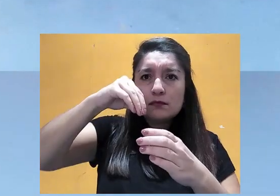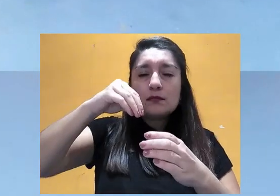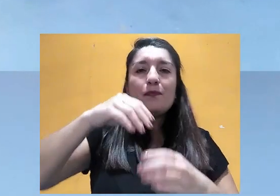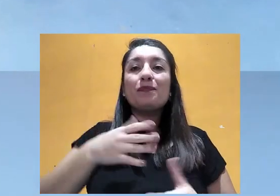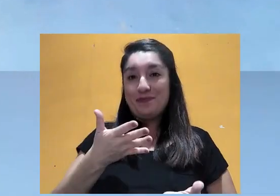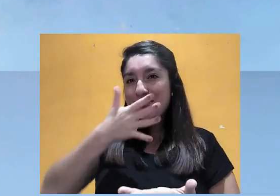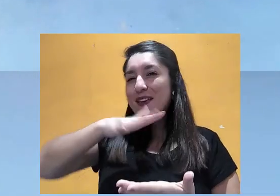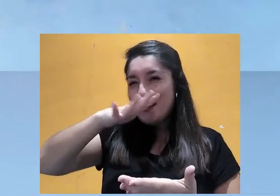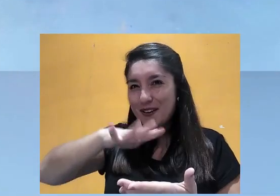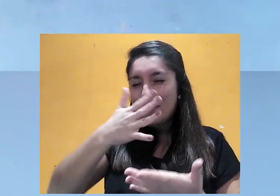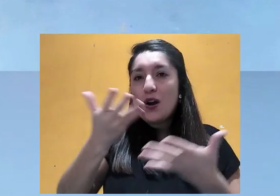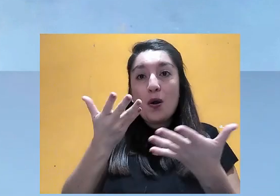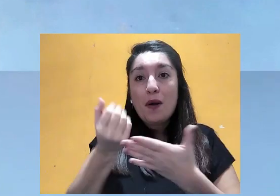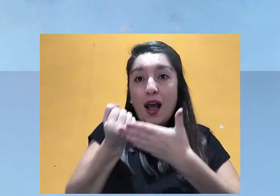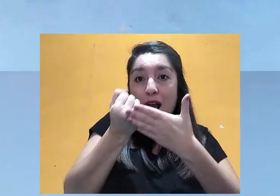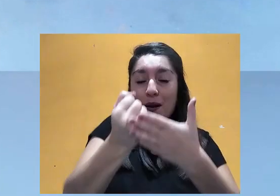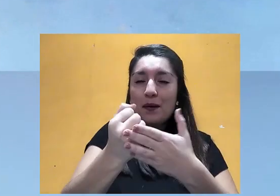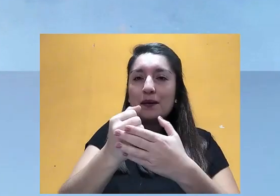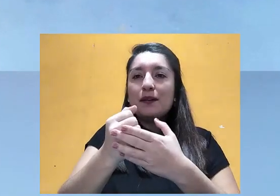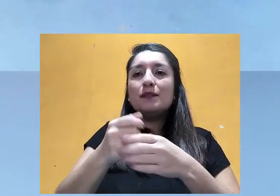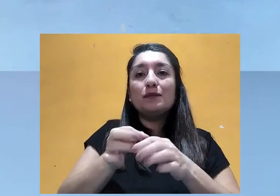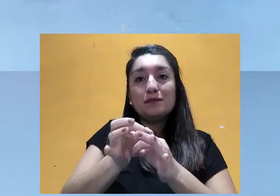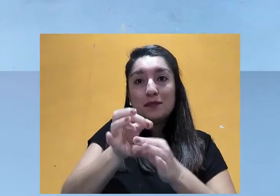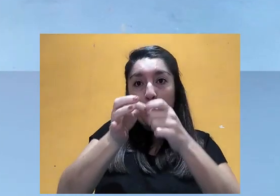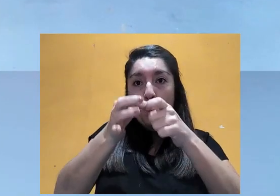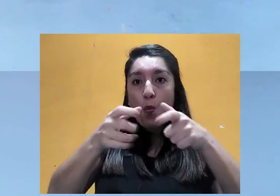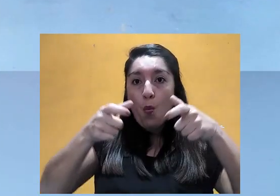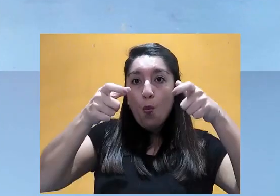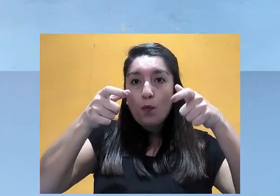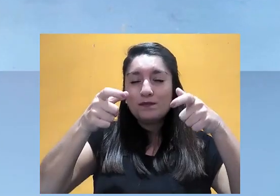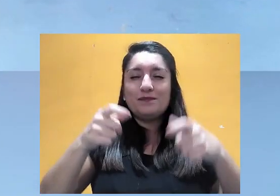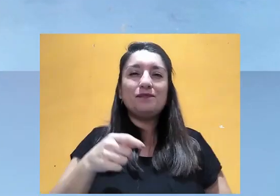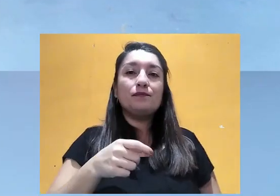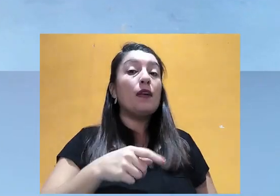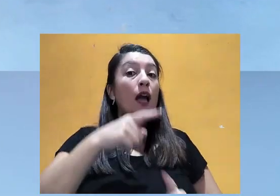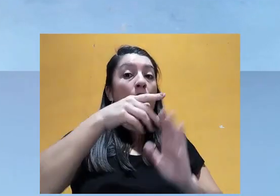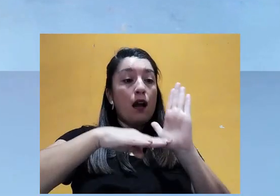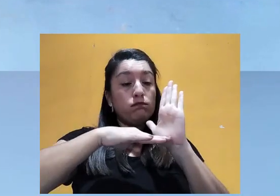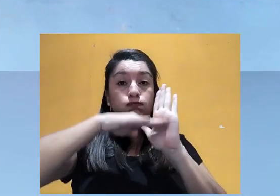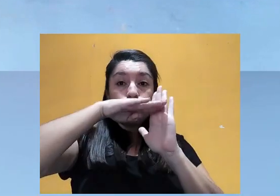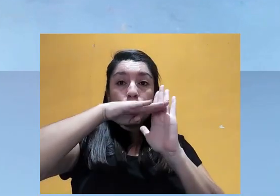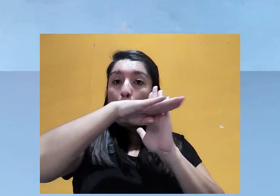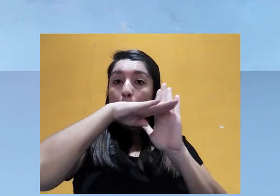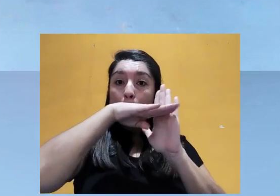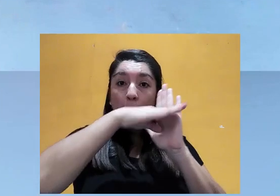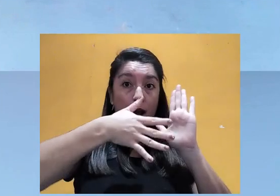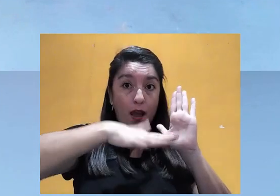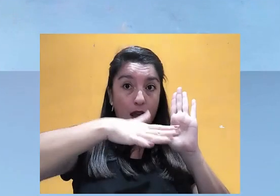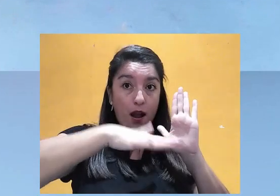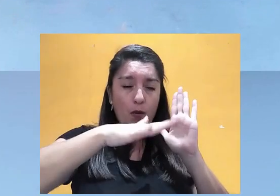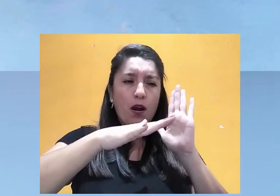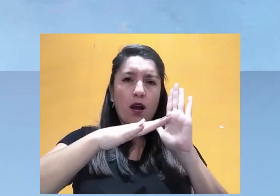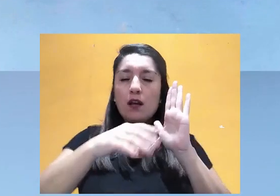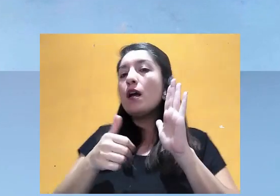Y nos vamos a ayudar con el embudo, ¿verdad? Sí. La mitad de agua. La mitad de agua. ¿Y la otra mitad?